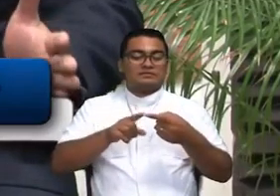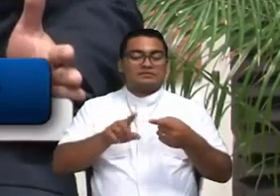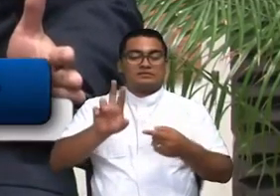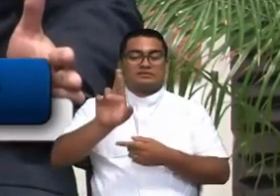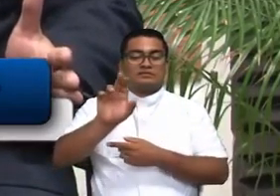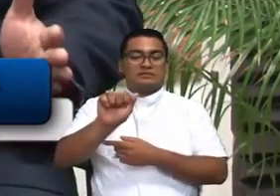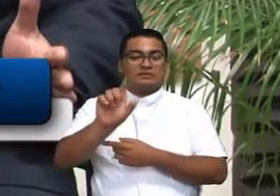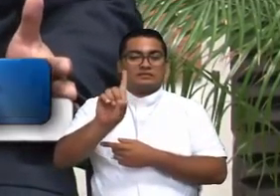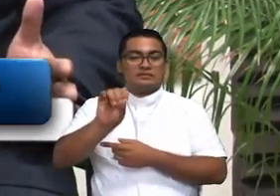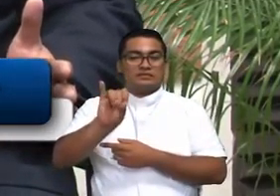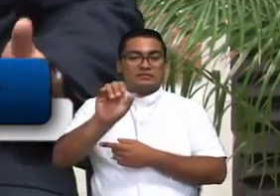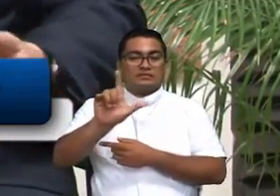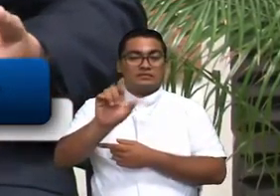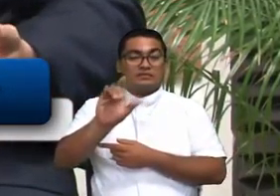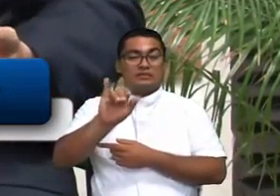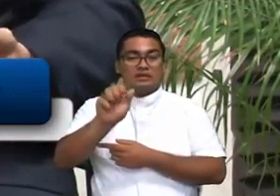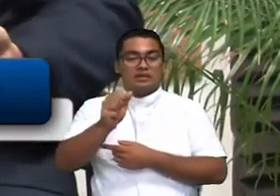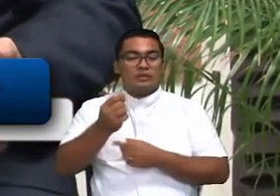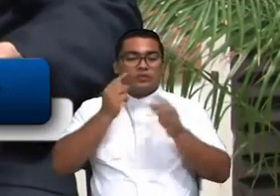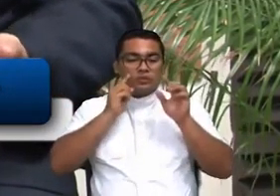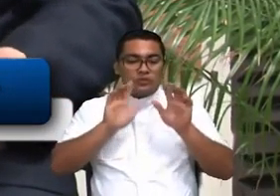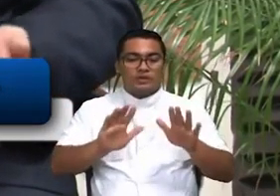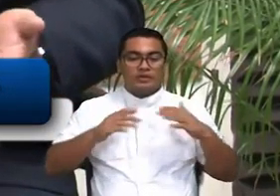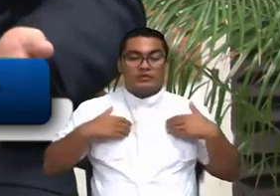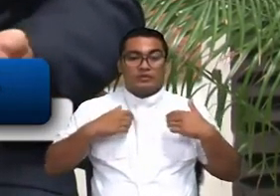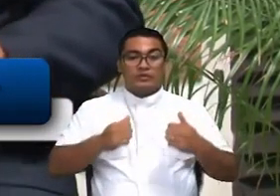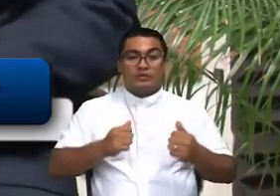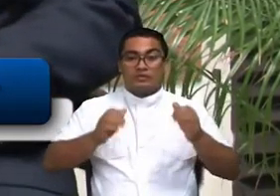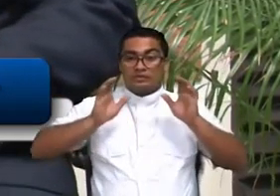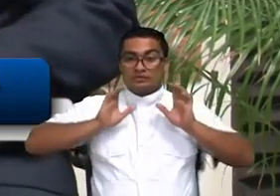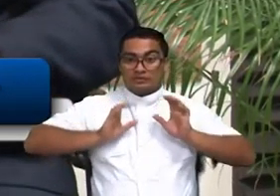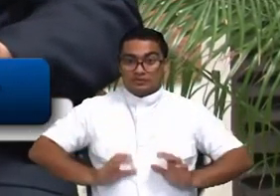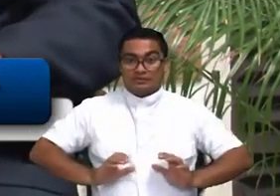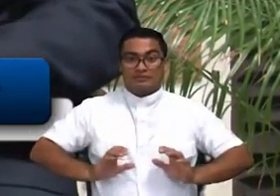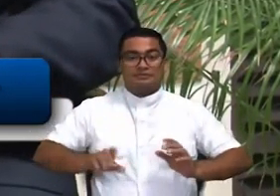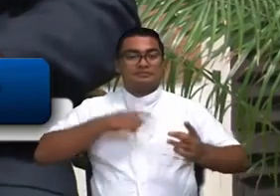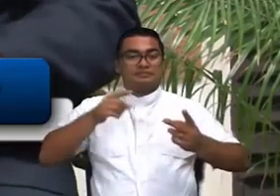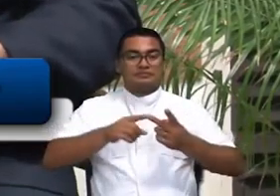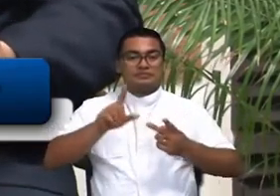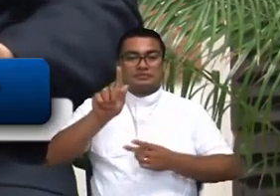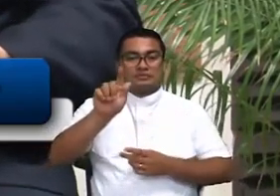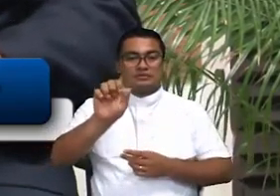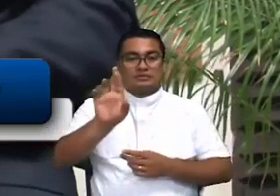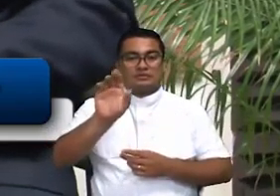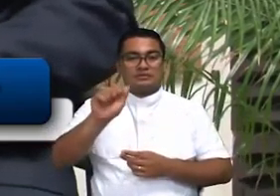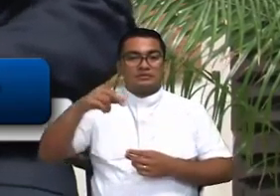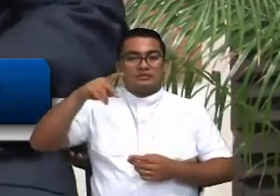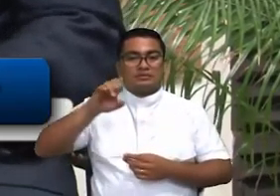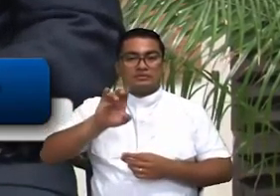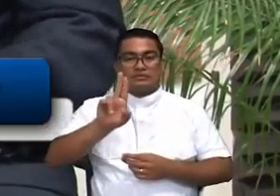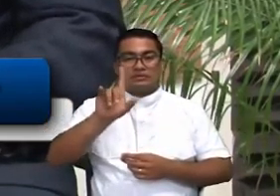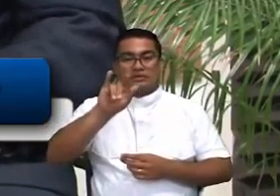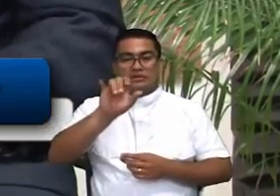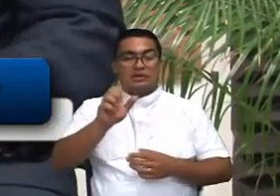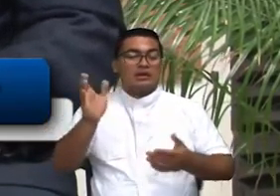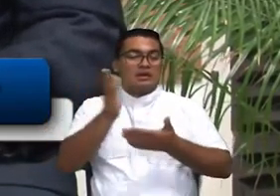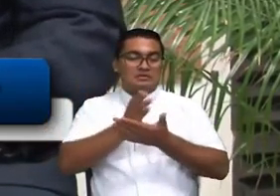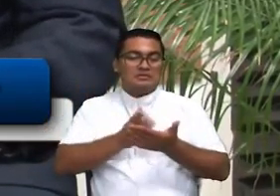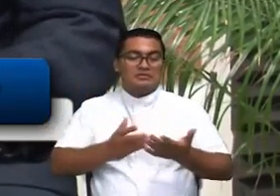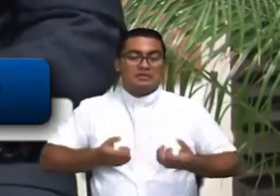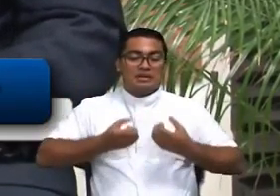una radiología diagnóstica y también es una radiología terapéutica porque trata y combate algunas enfermedades tipo el